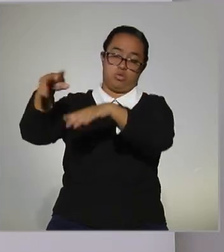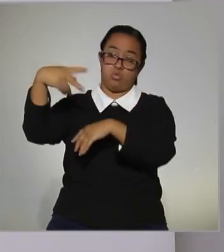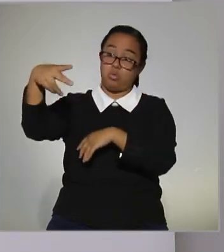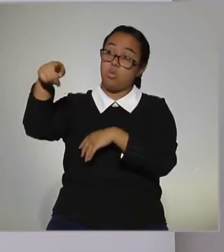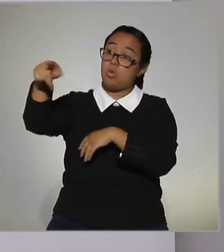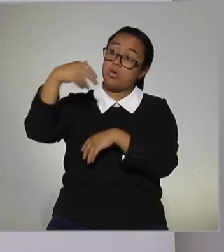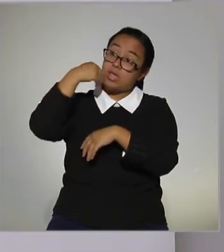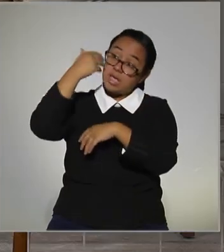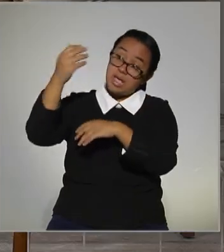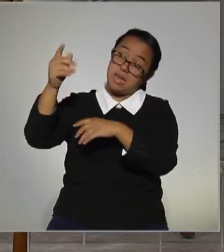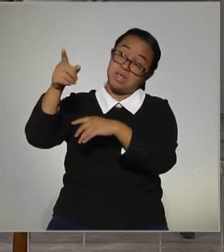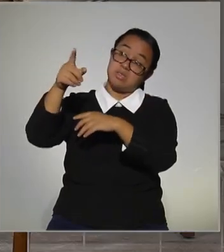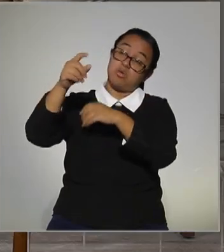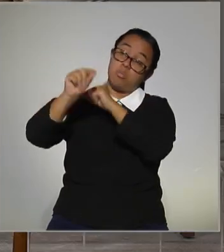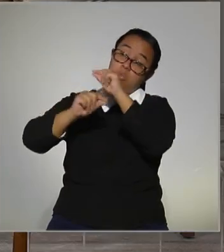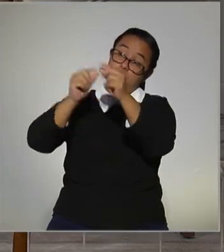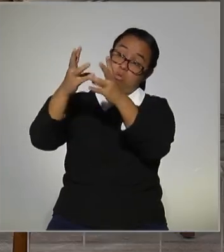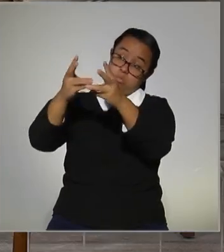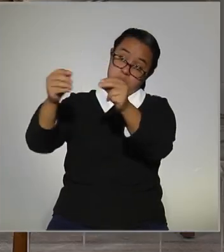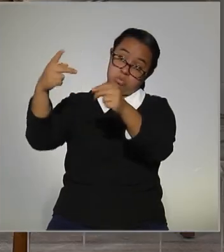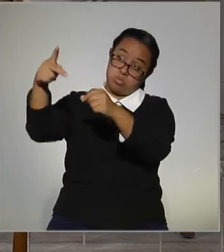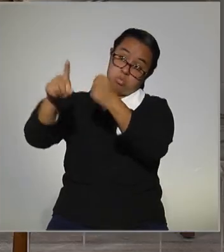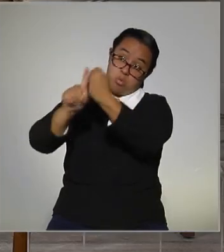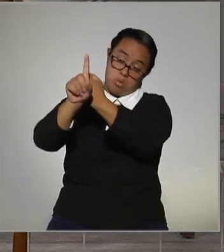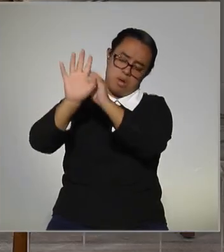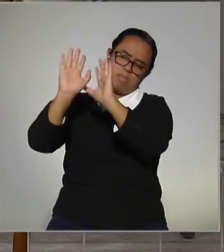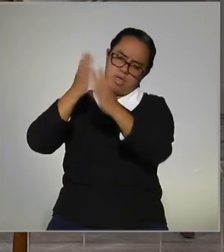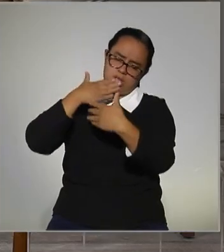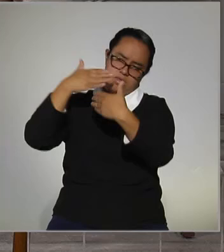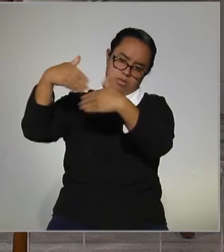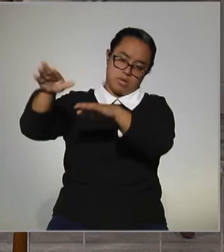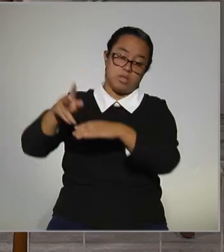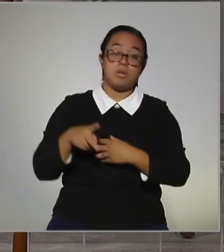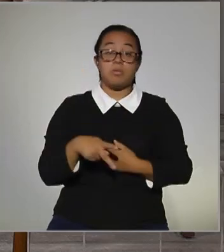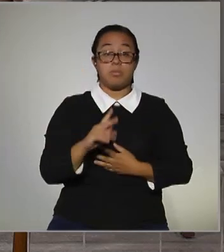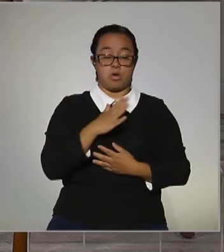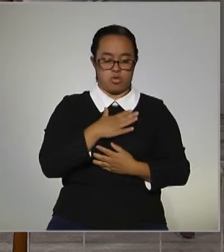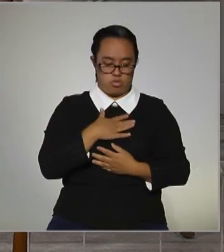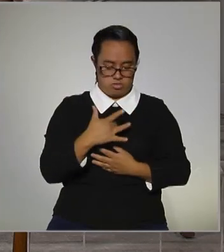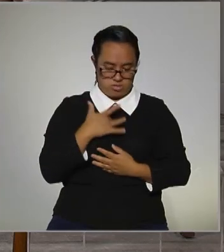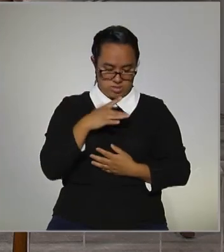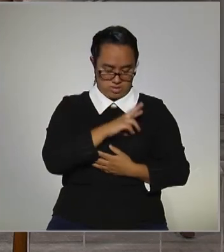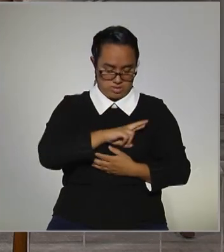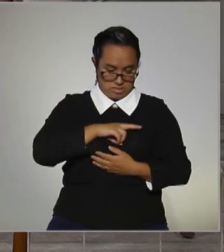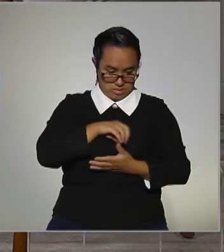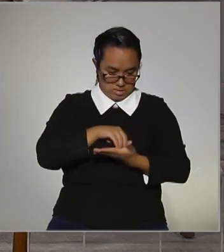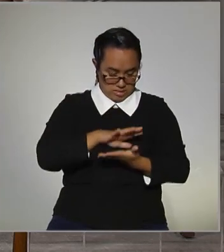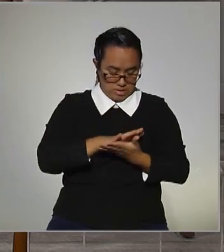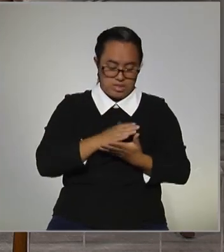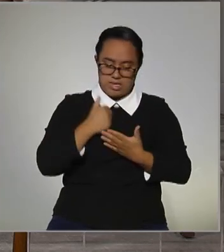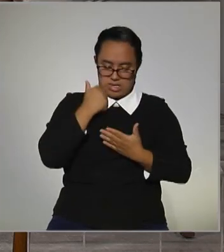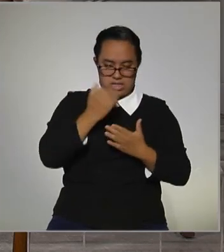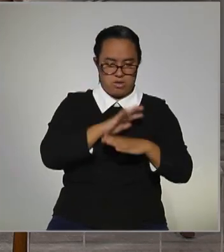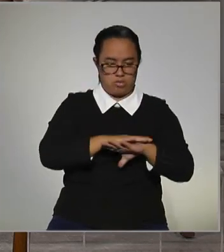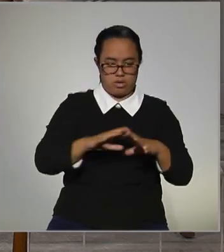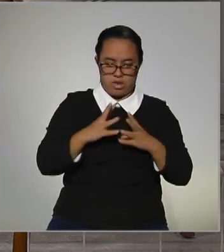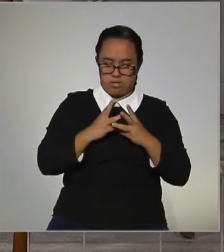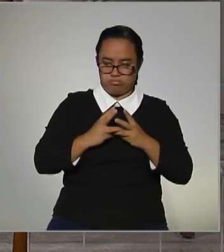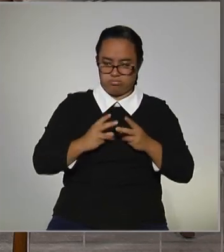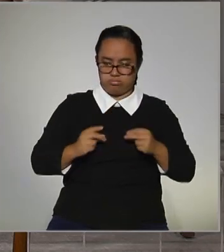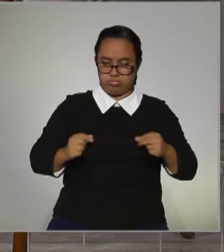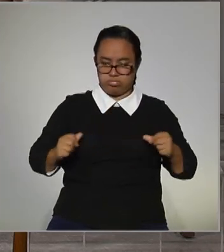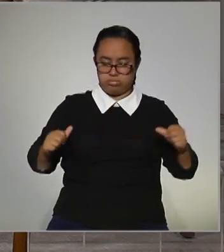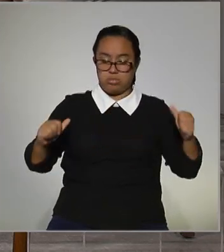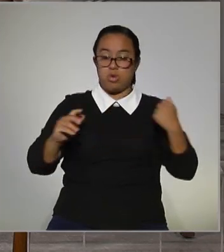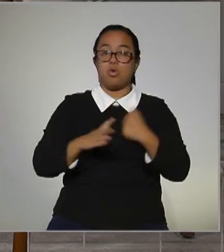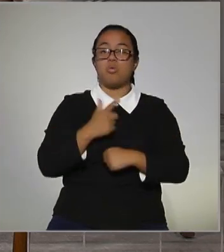tú quieres resolverlo, es tu tema, ¿no? Yo sí quiero resolver esto porque sí me está afectando, yo sí quiero resolver esto porque